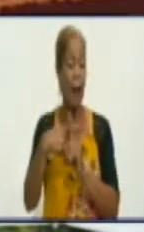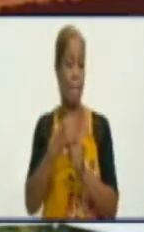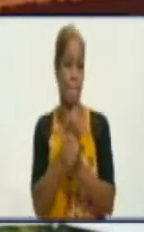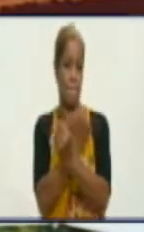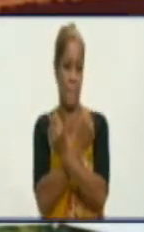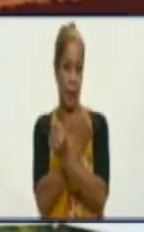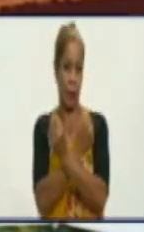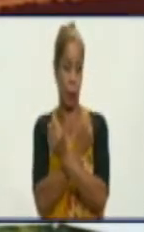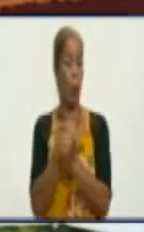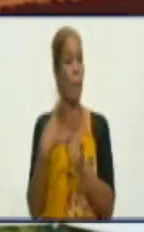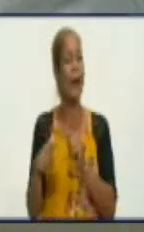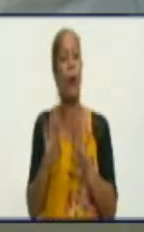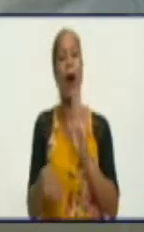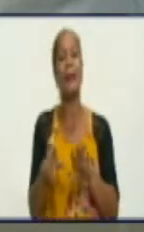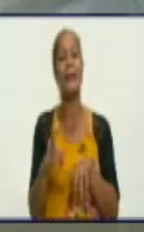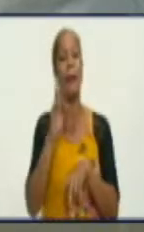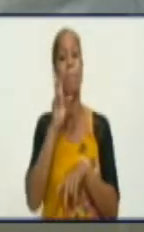que